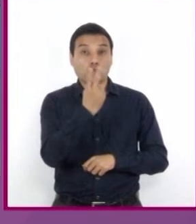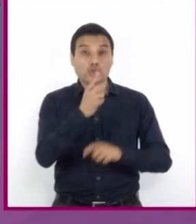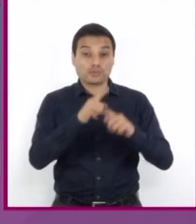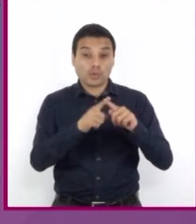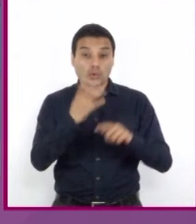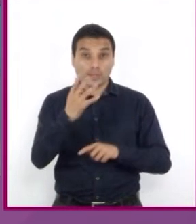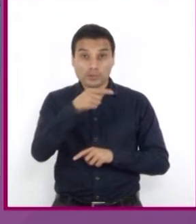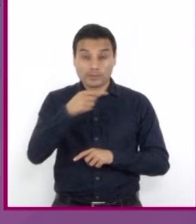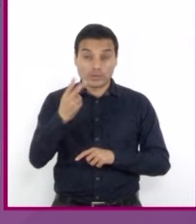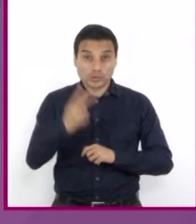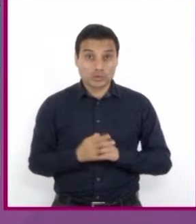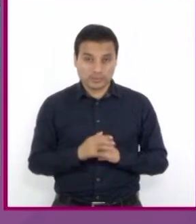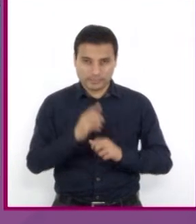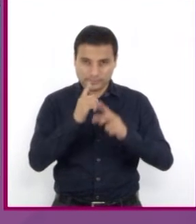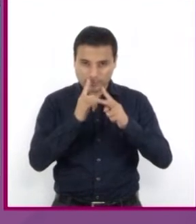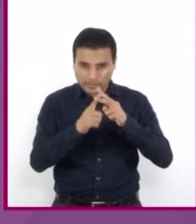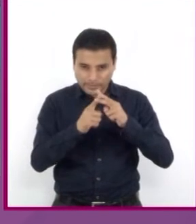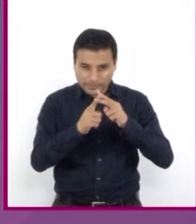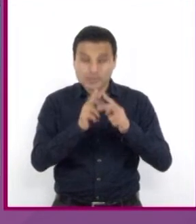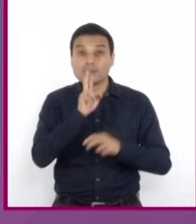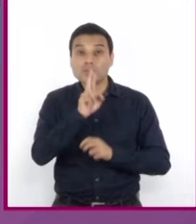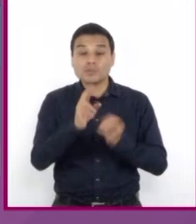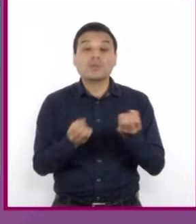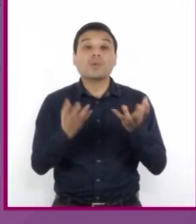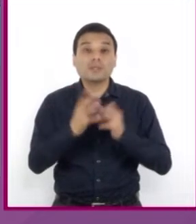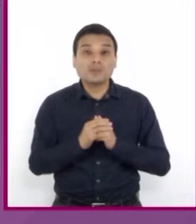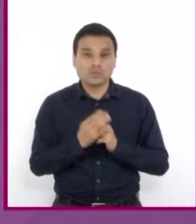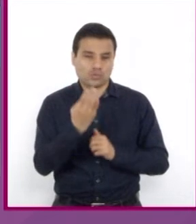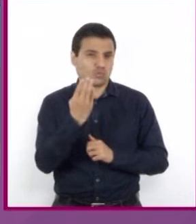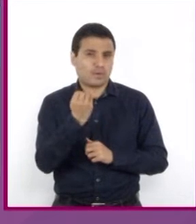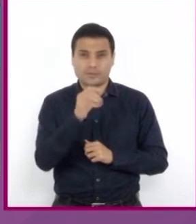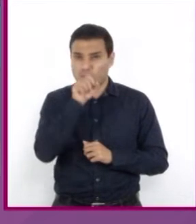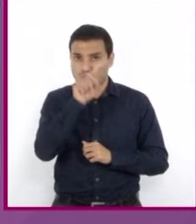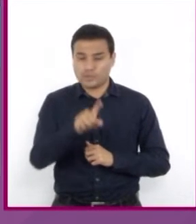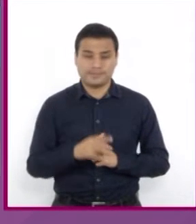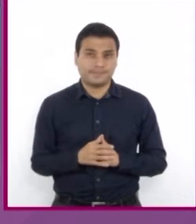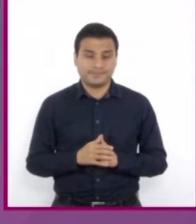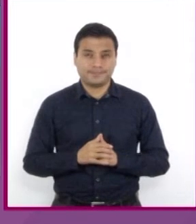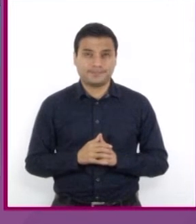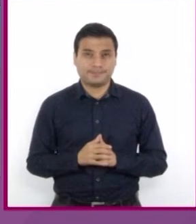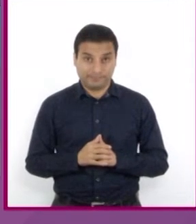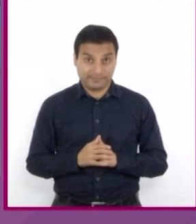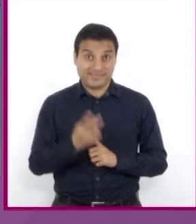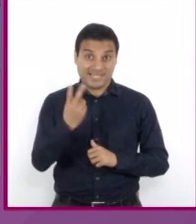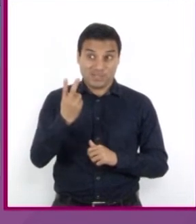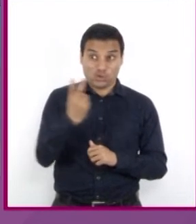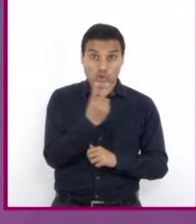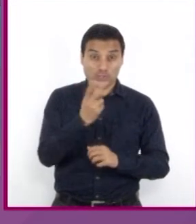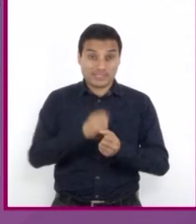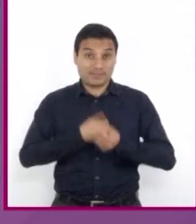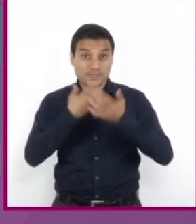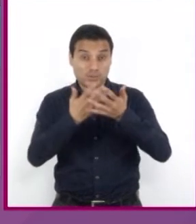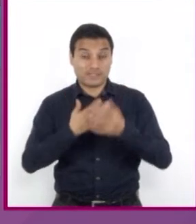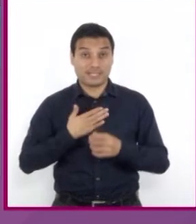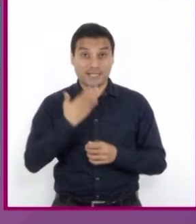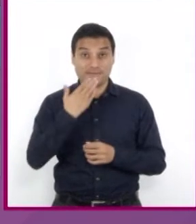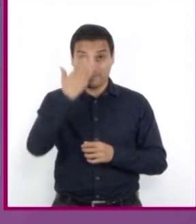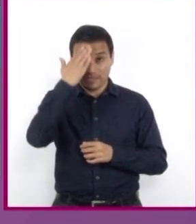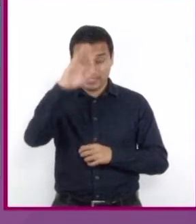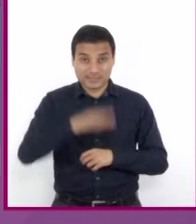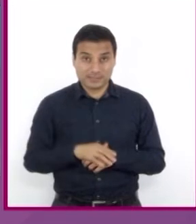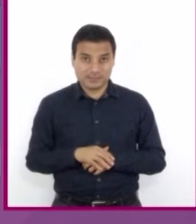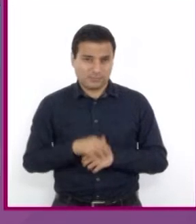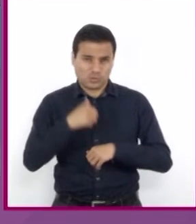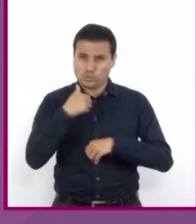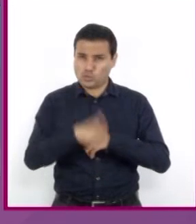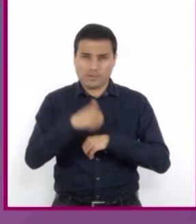y 2. Al realizar las operaciones, el resultado es 9. Con ambas expresiones algebraicas, tenemos